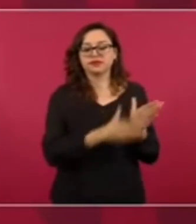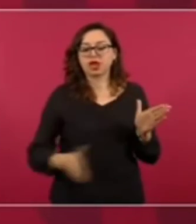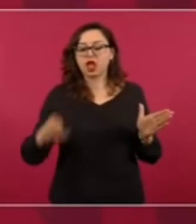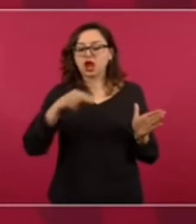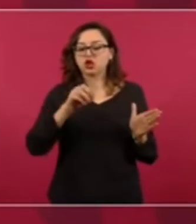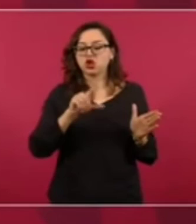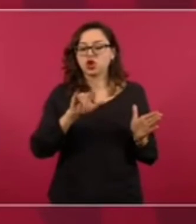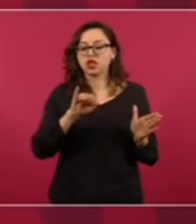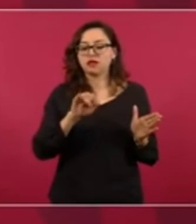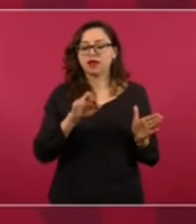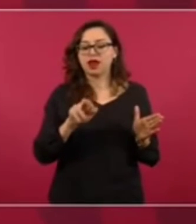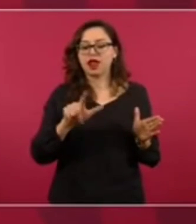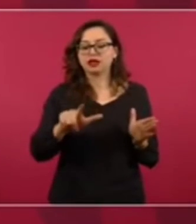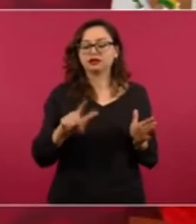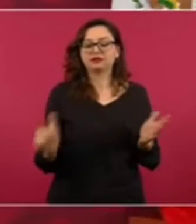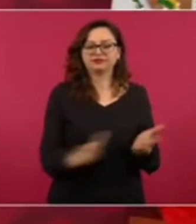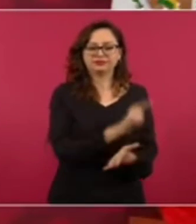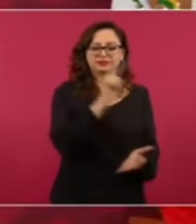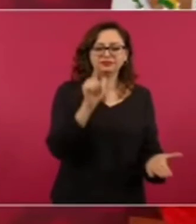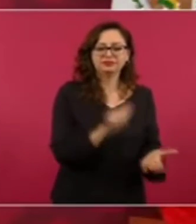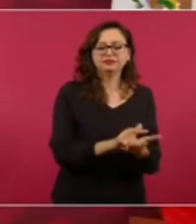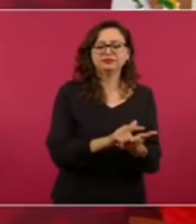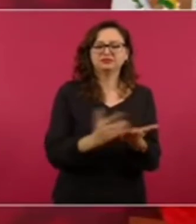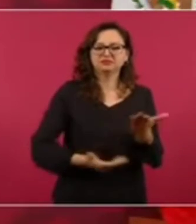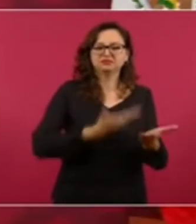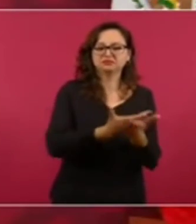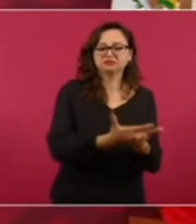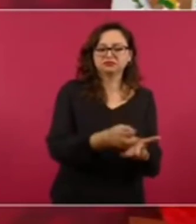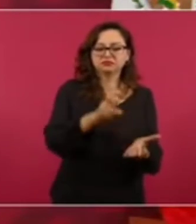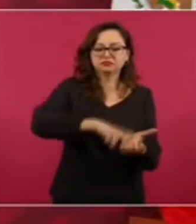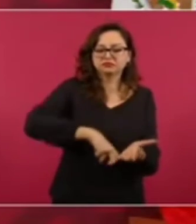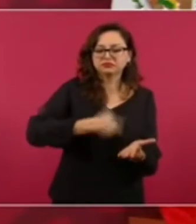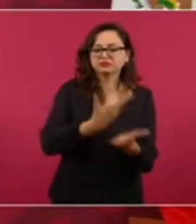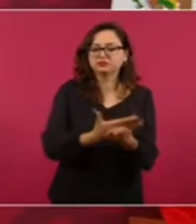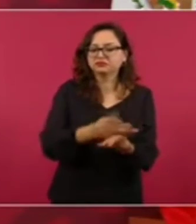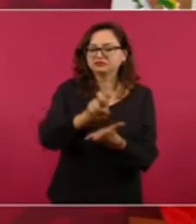todas las reformas que aprobaron,